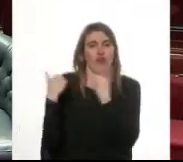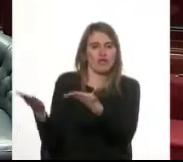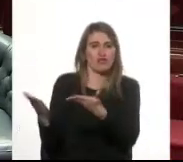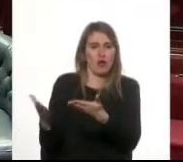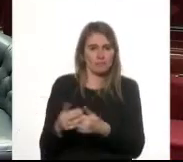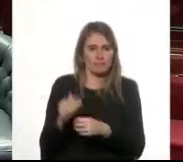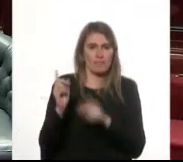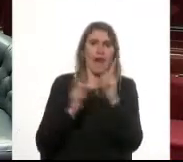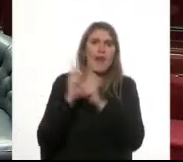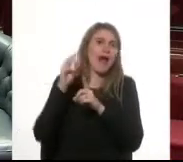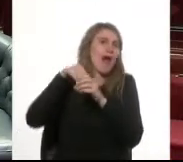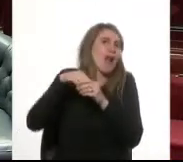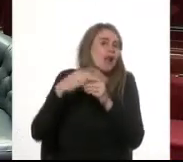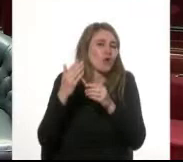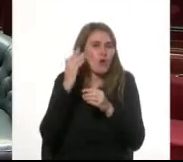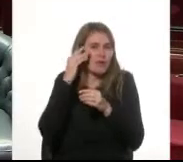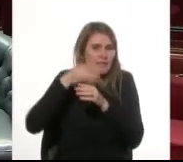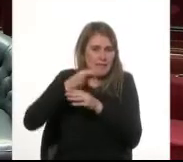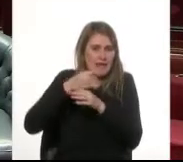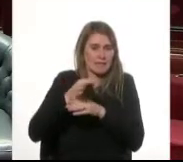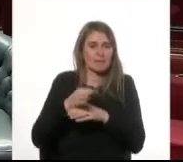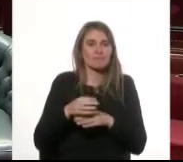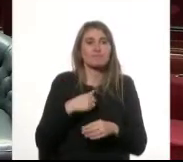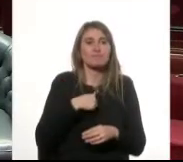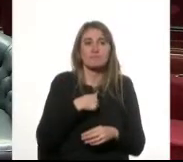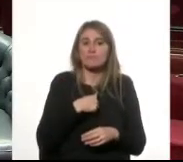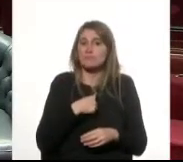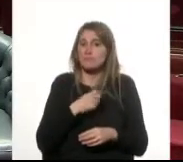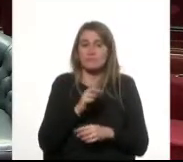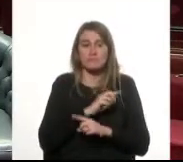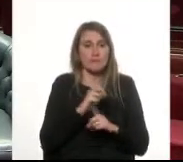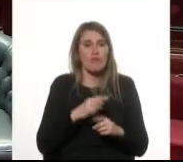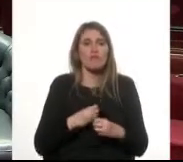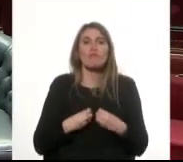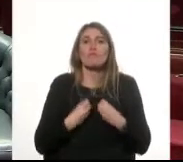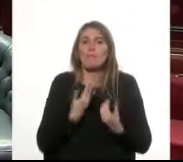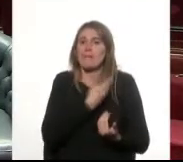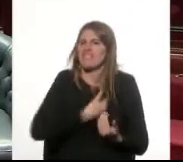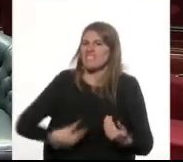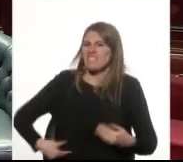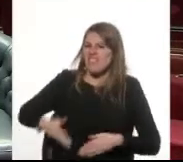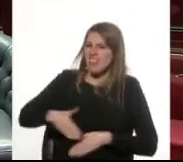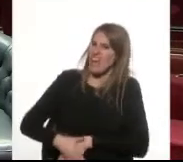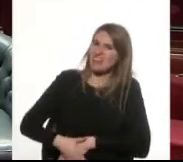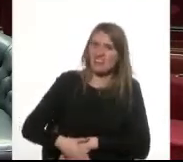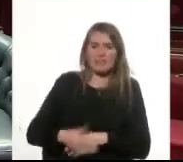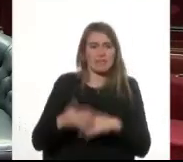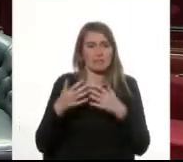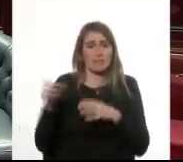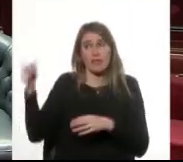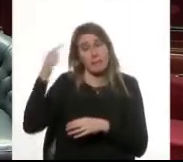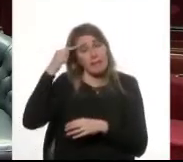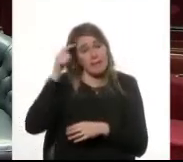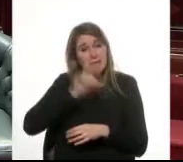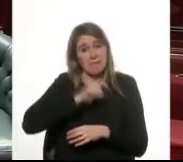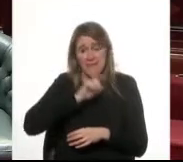Me he aburrido de decir que no voy a ser candidato a la presidencia, aunque no me